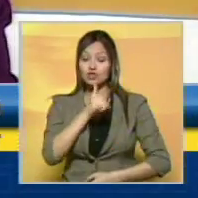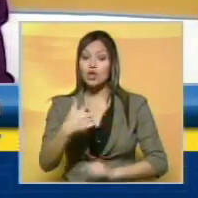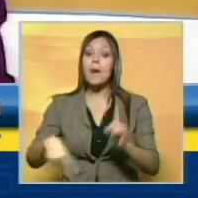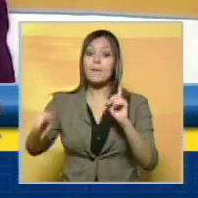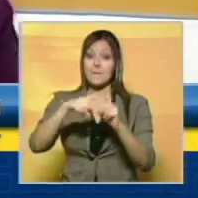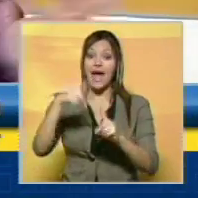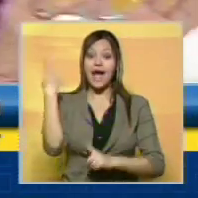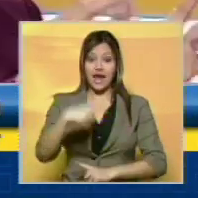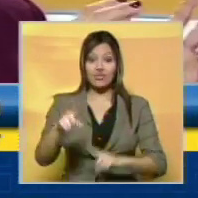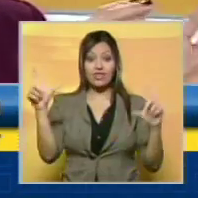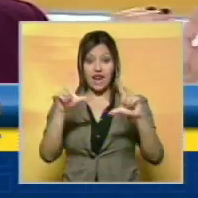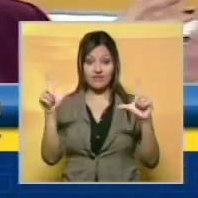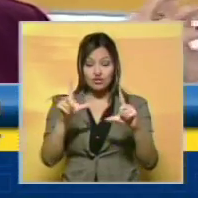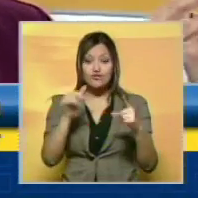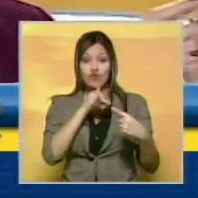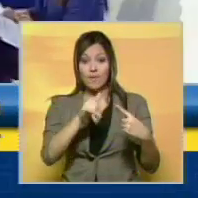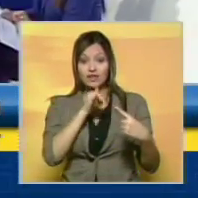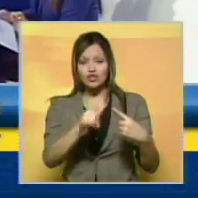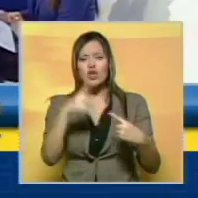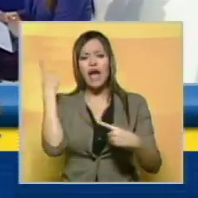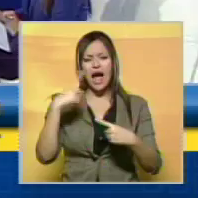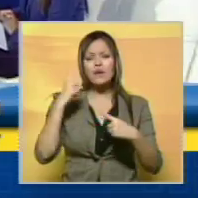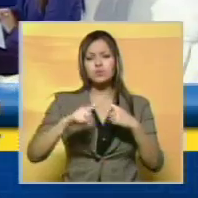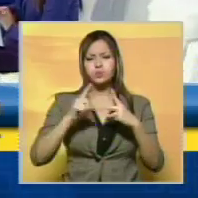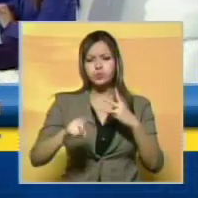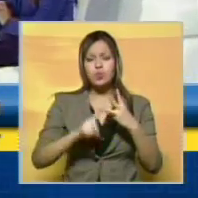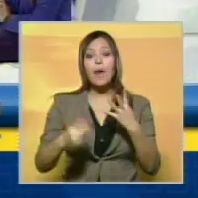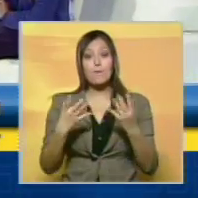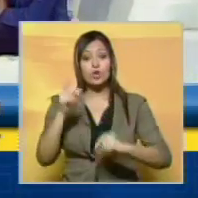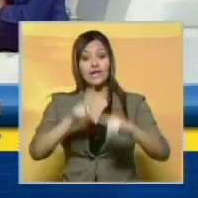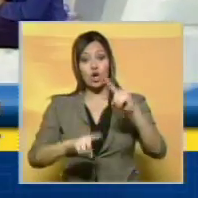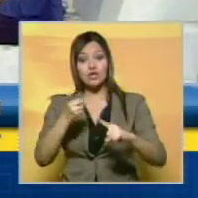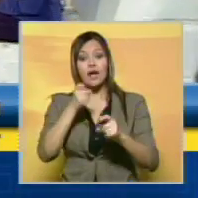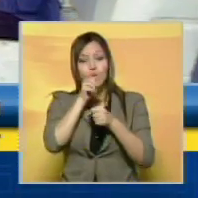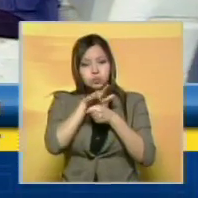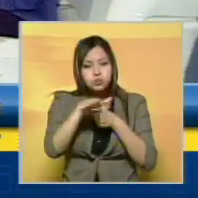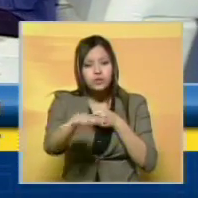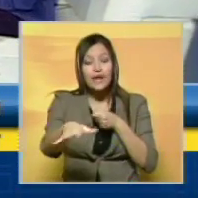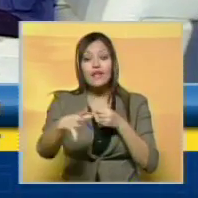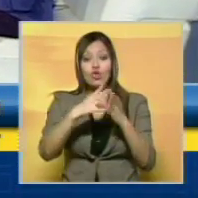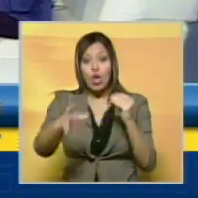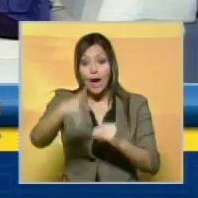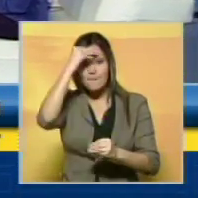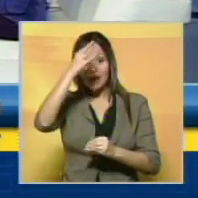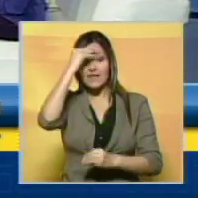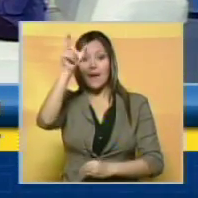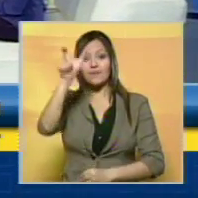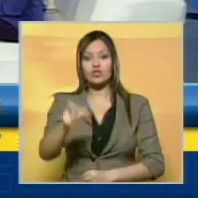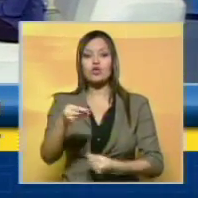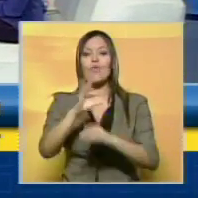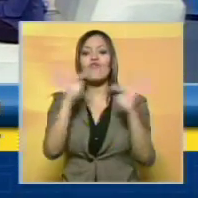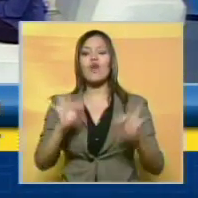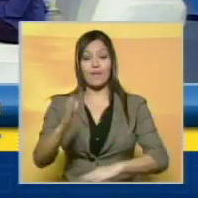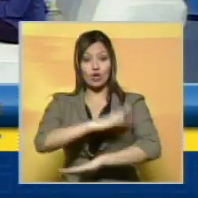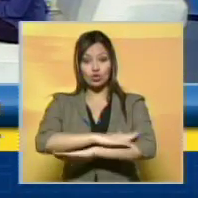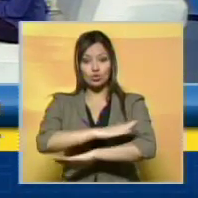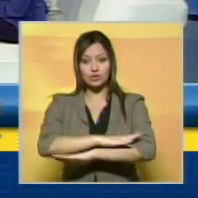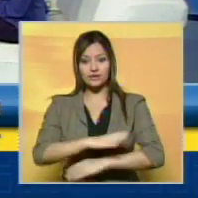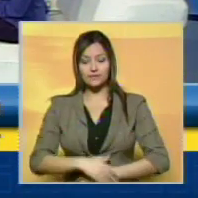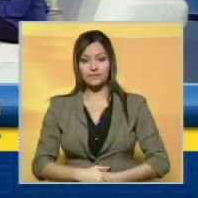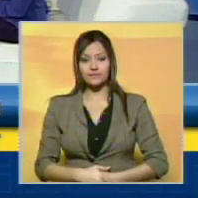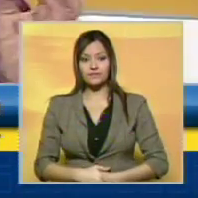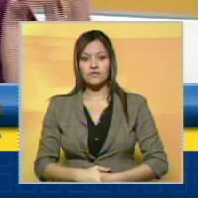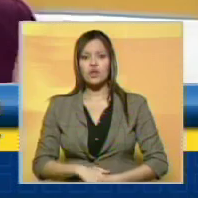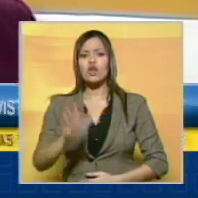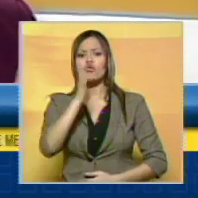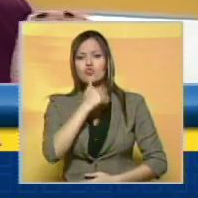de los contenidos televisivos, existe una serie de factores que influyen en la formación de los ciudadanos y su manera de actuar.